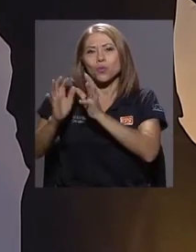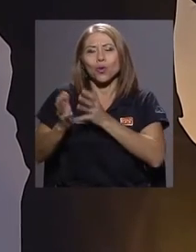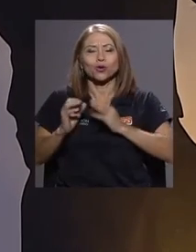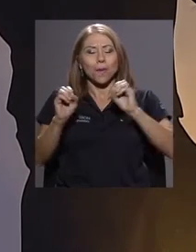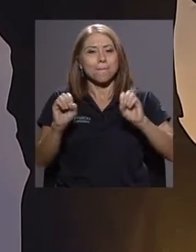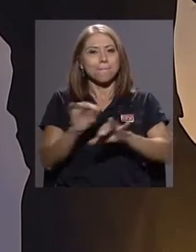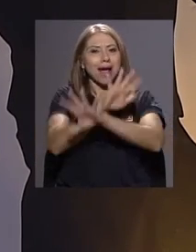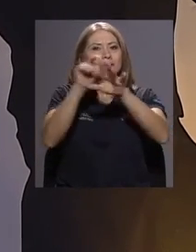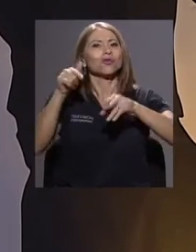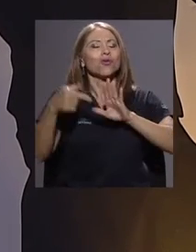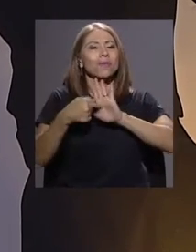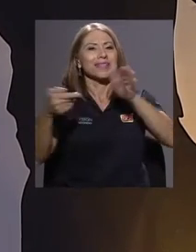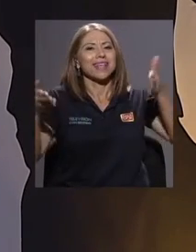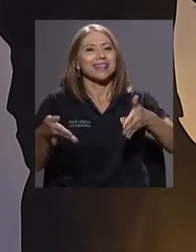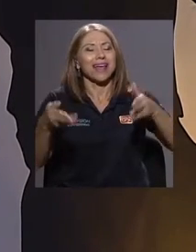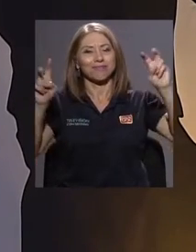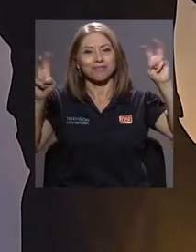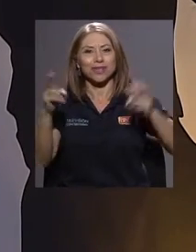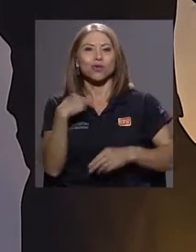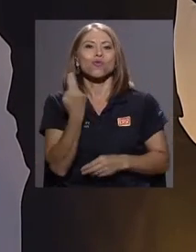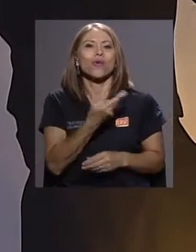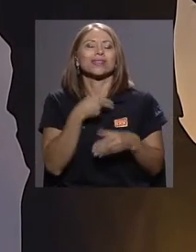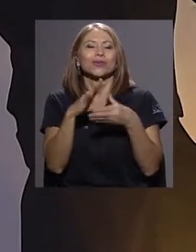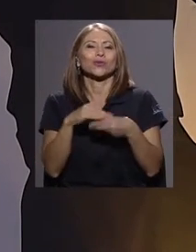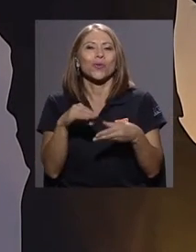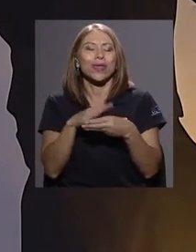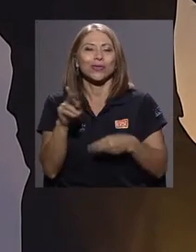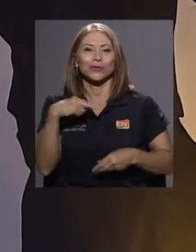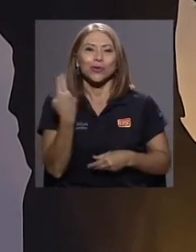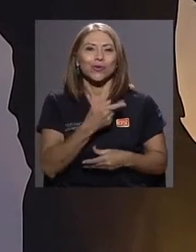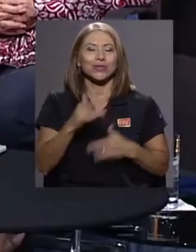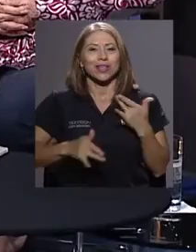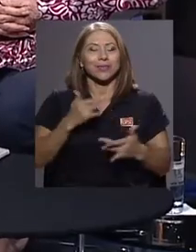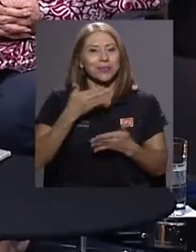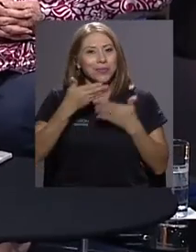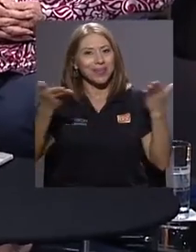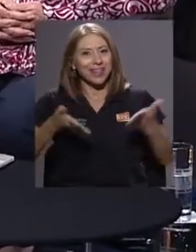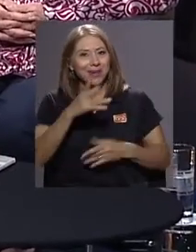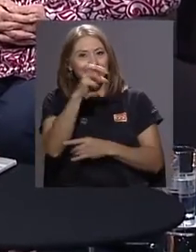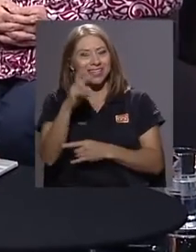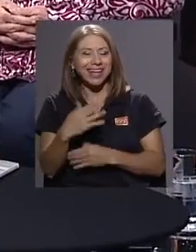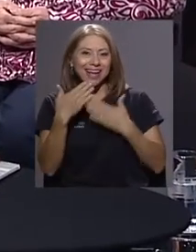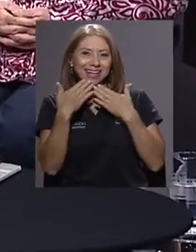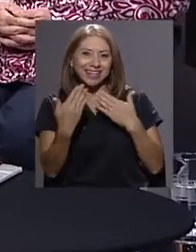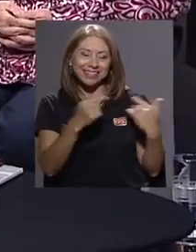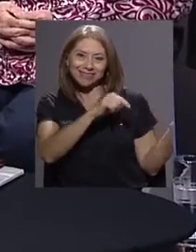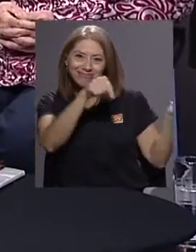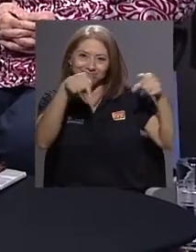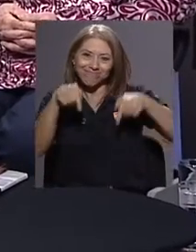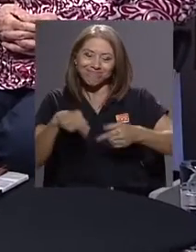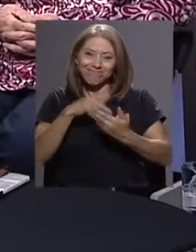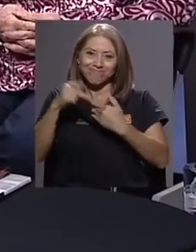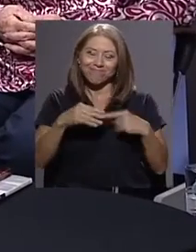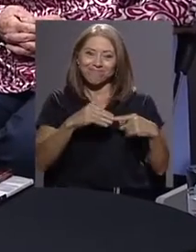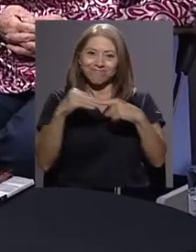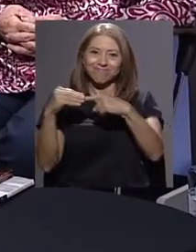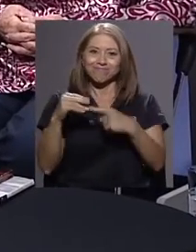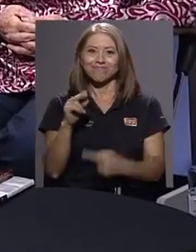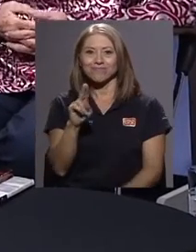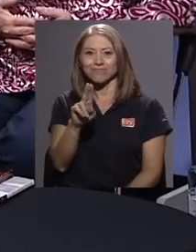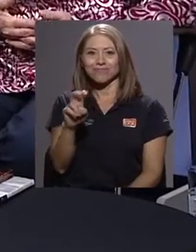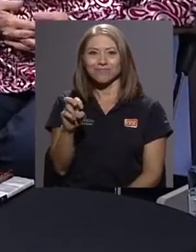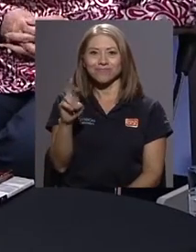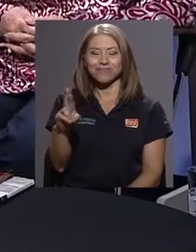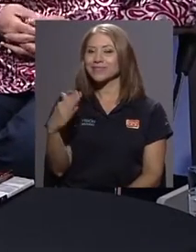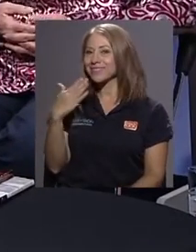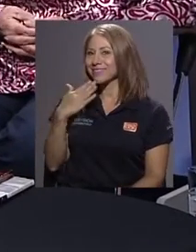que se llama nuestros cuentos nuestros sentimientos bienvenida a costa rica y gracias por estar acá en especial scooter gracias a